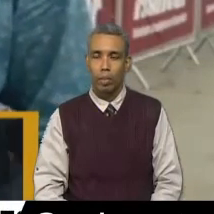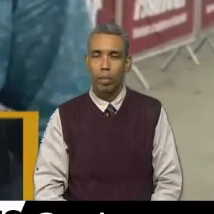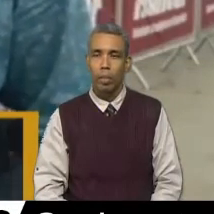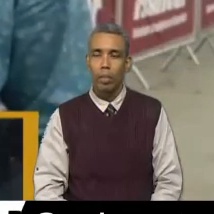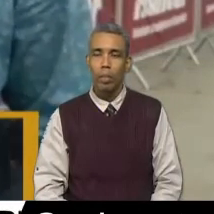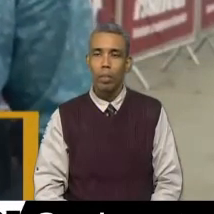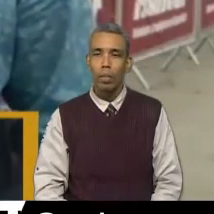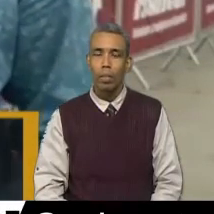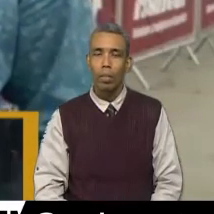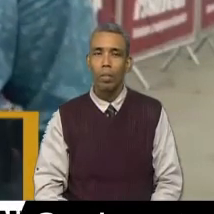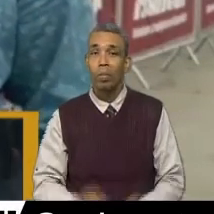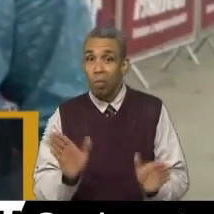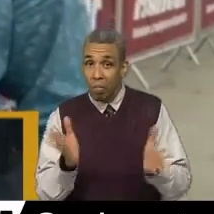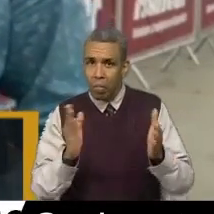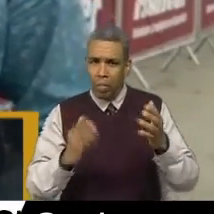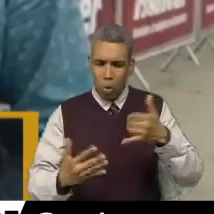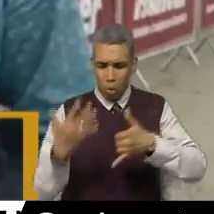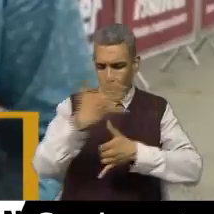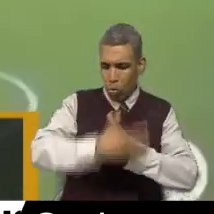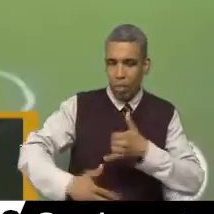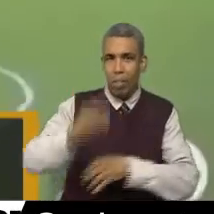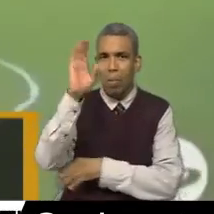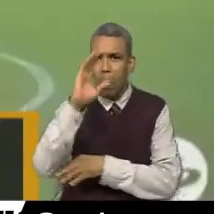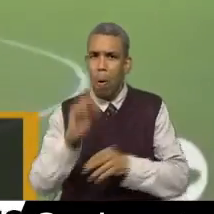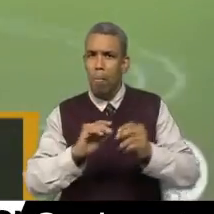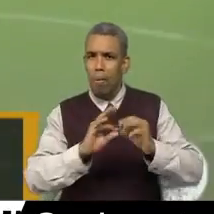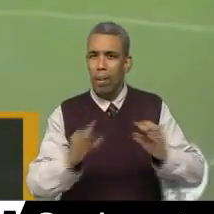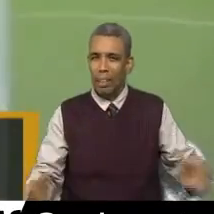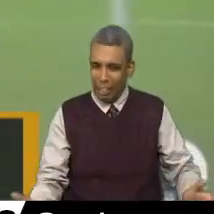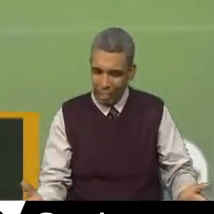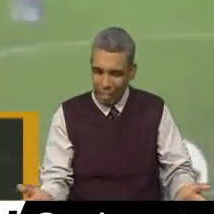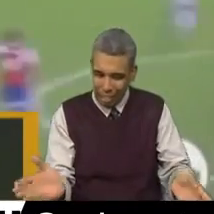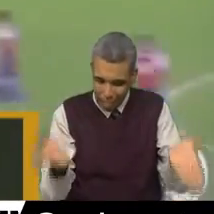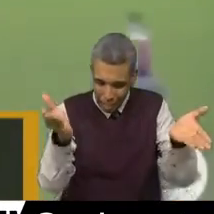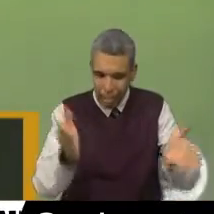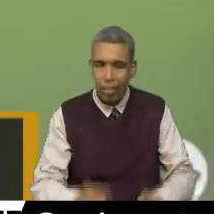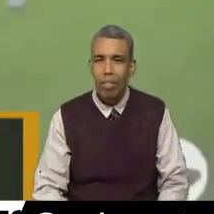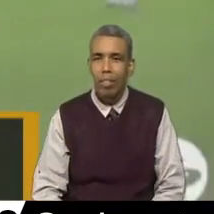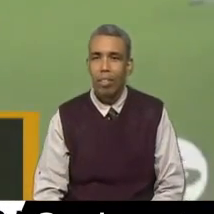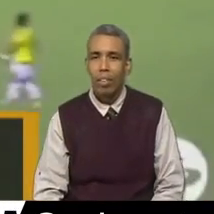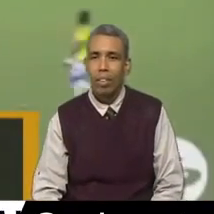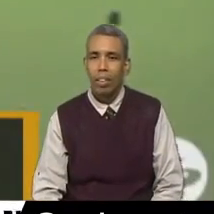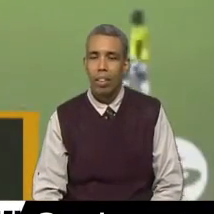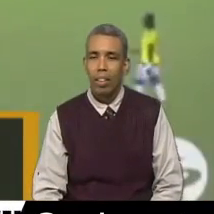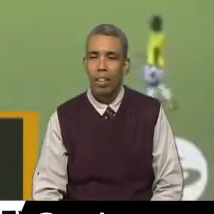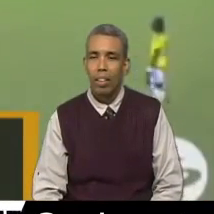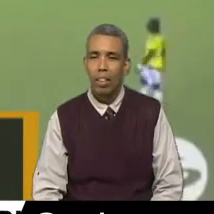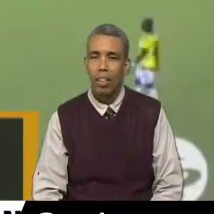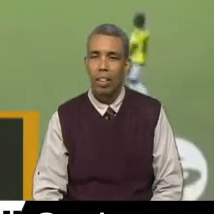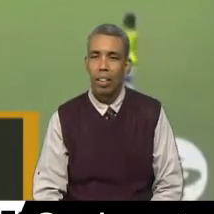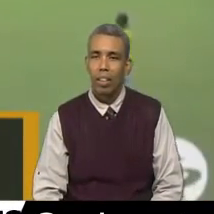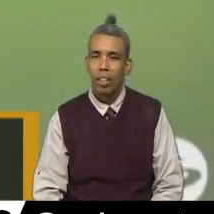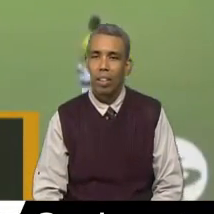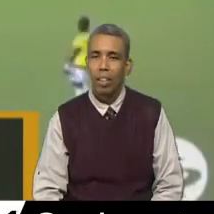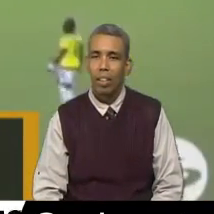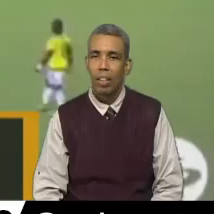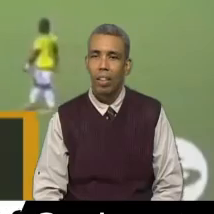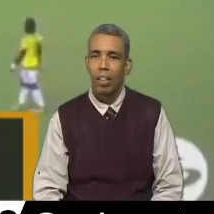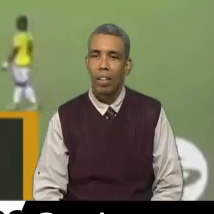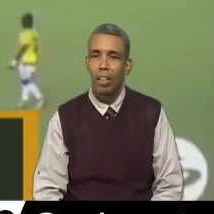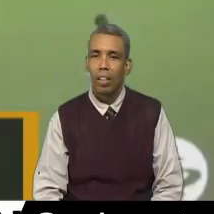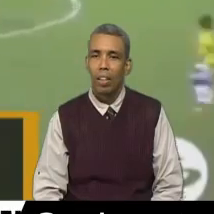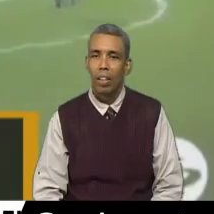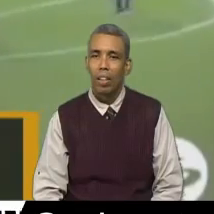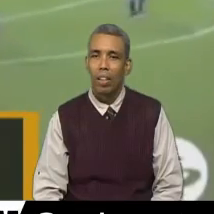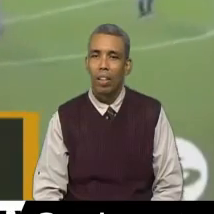colombianos motivando a nuestra Selección Colombia. No, seguro, lo que pasó el jueves lo dejamos atrás. Esta es una